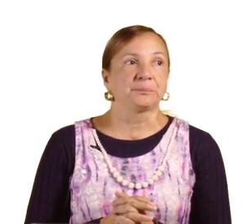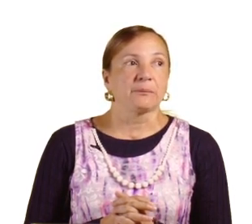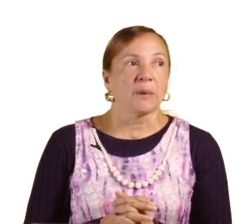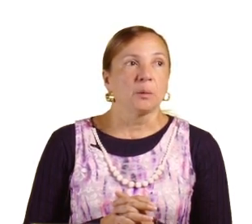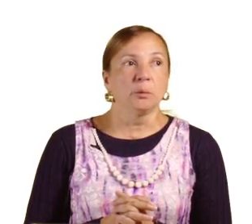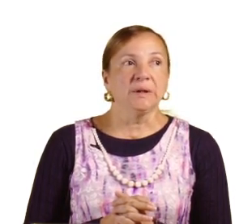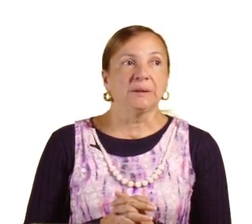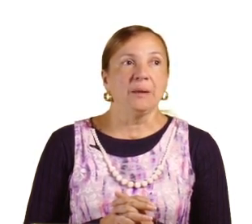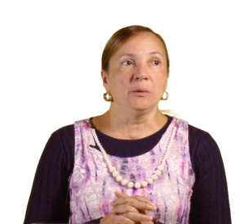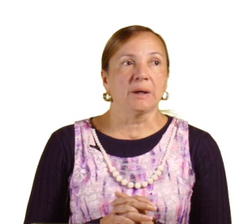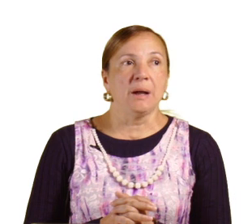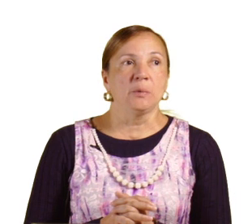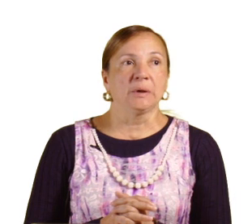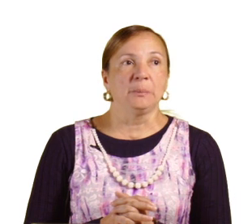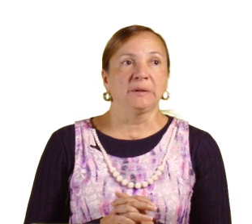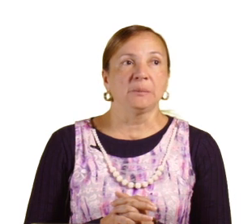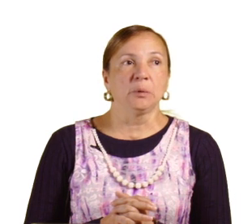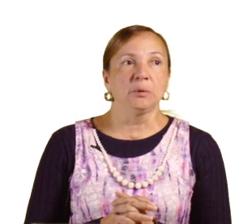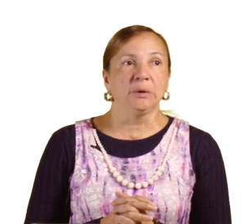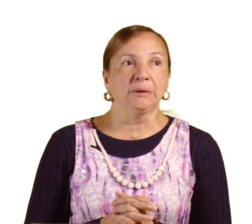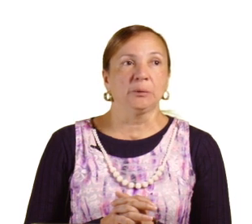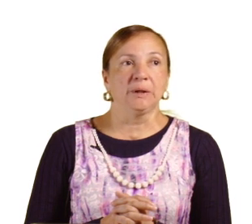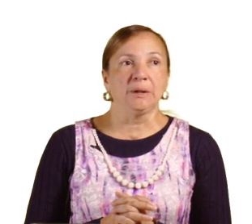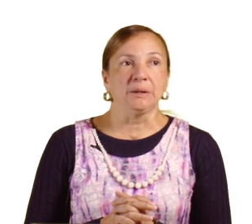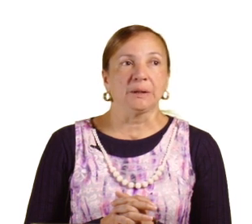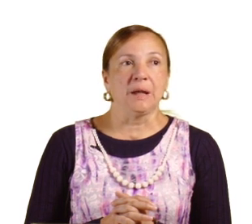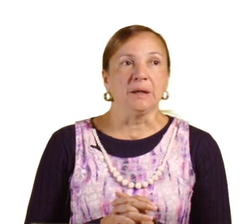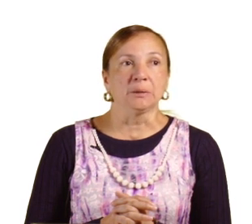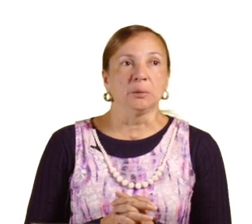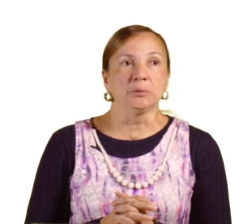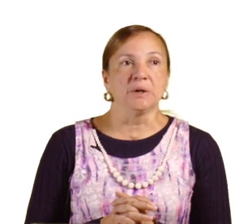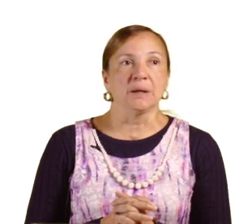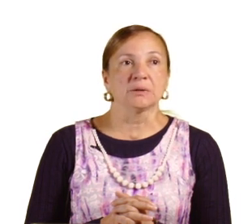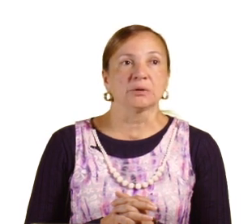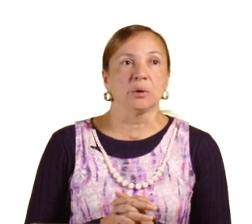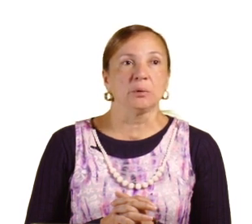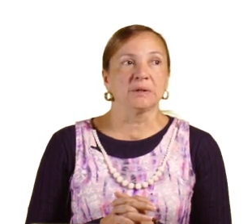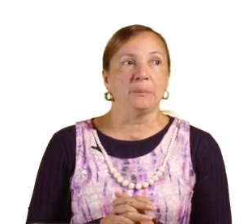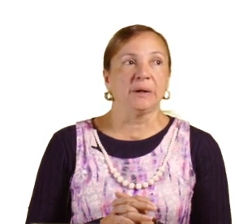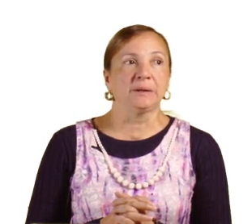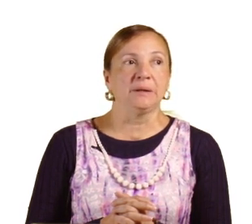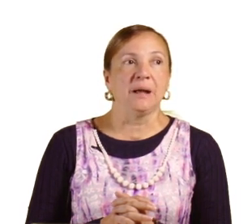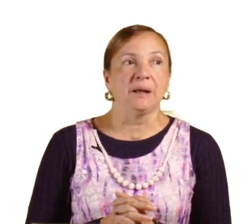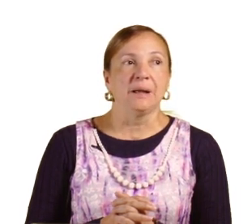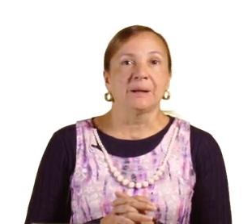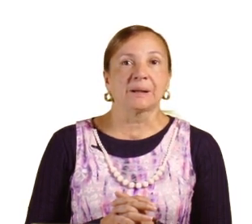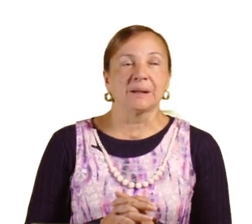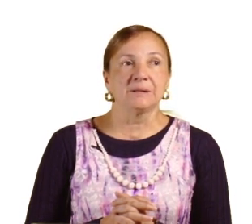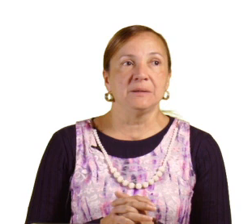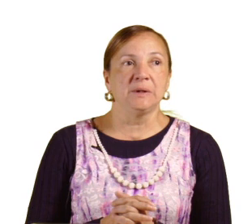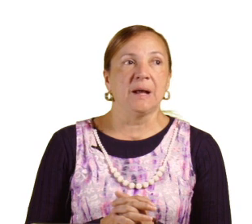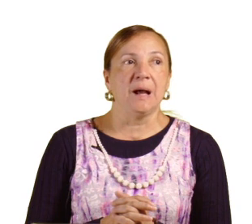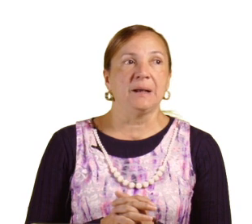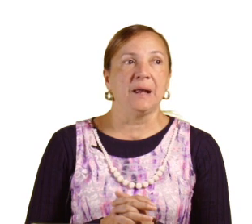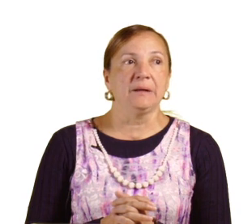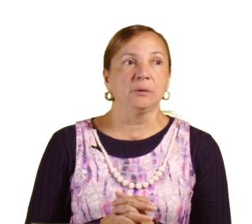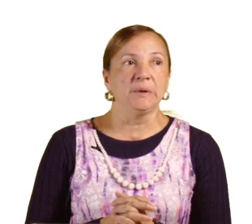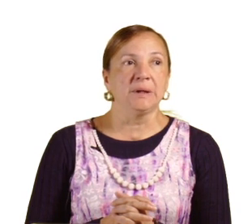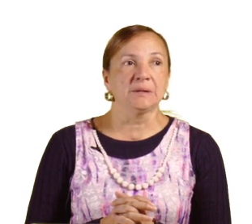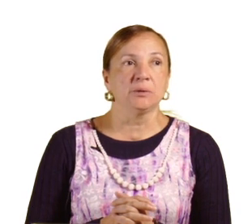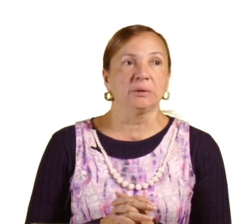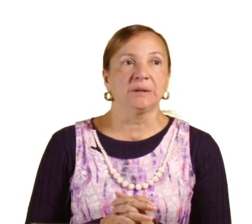NIC. Un estado de cambio en el patrimonio neto que incluya solo esas partidas recibirá